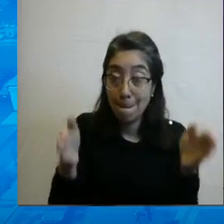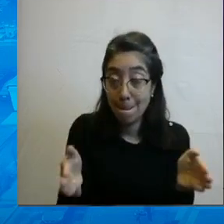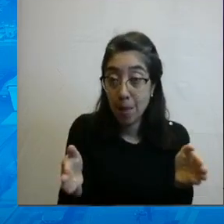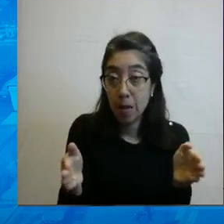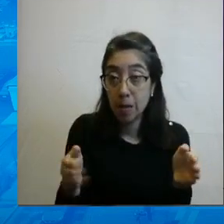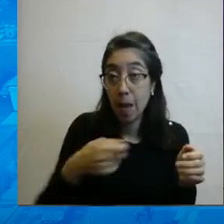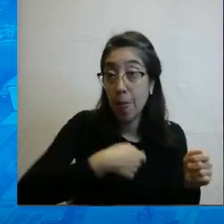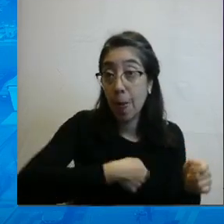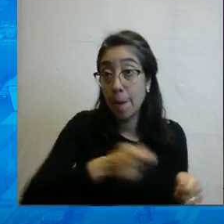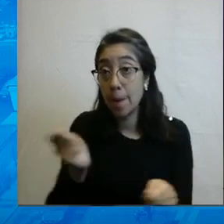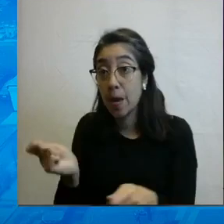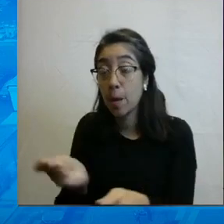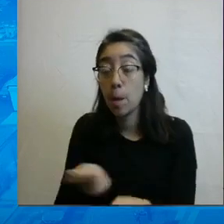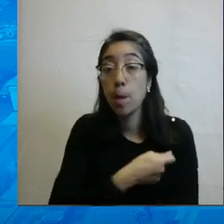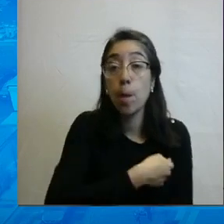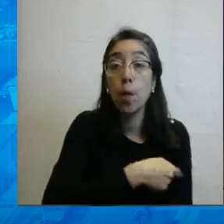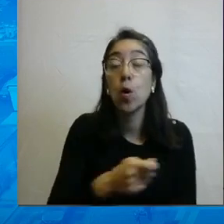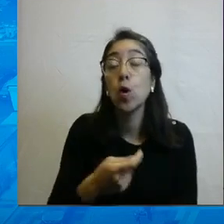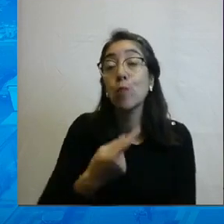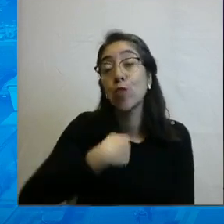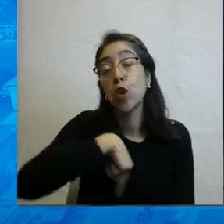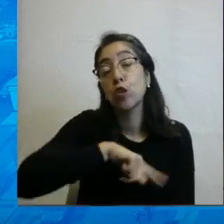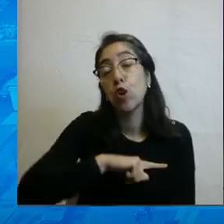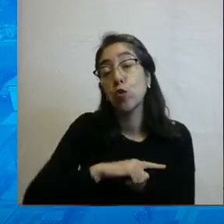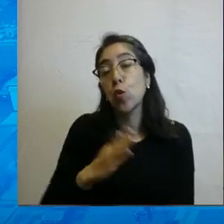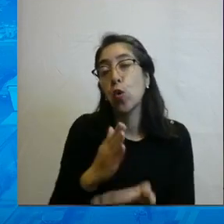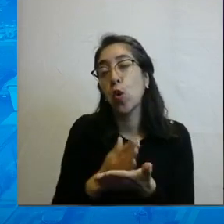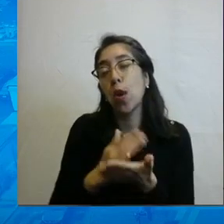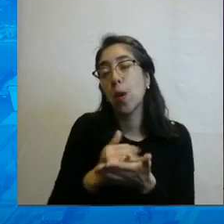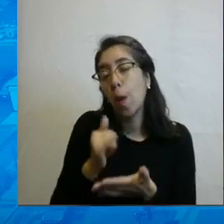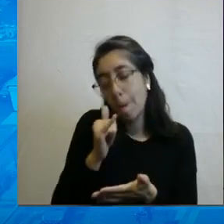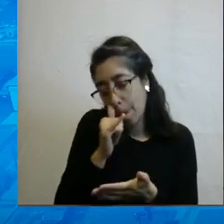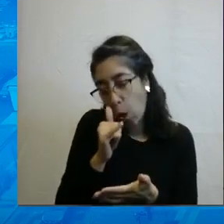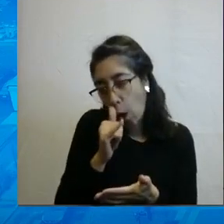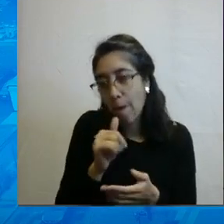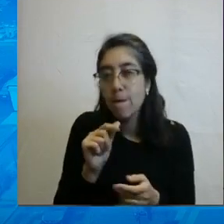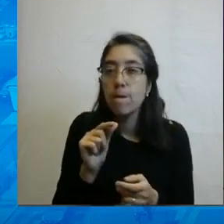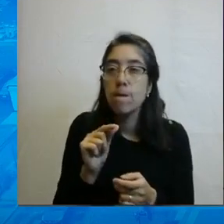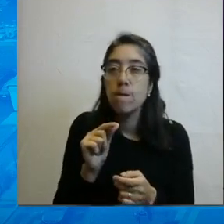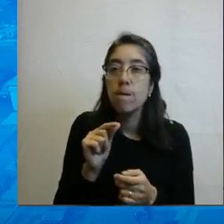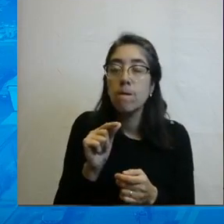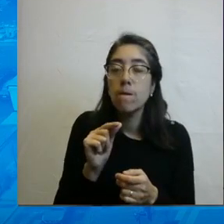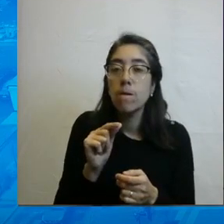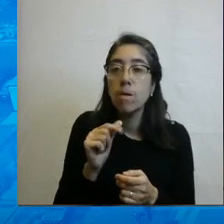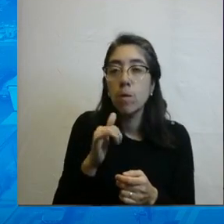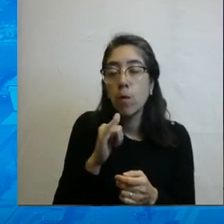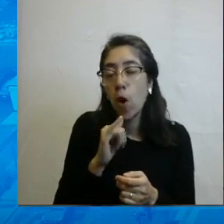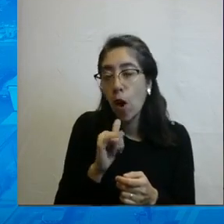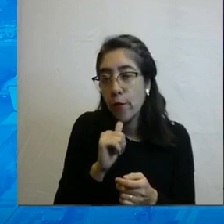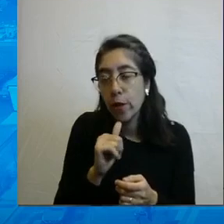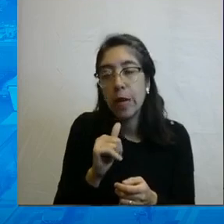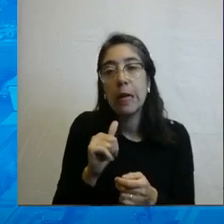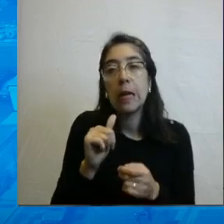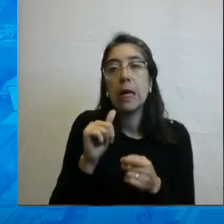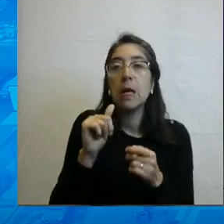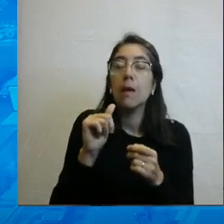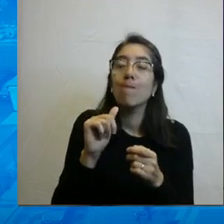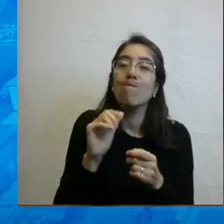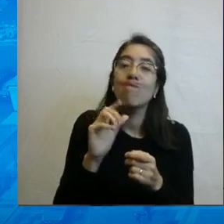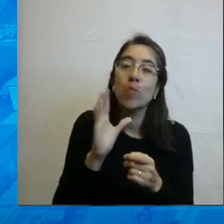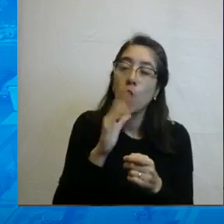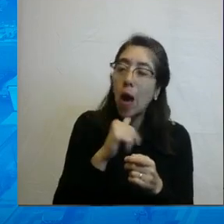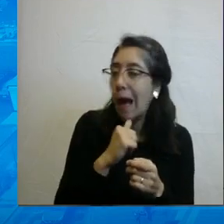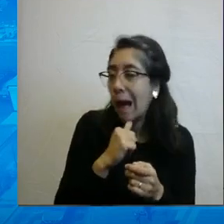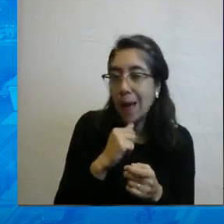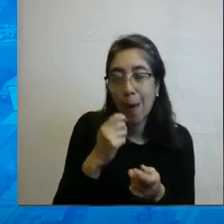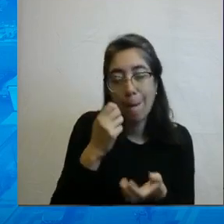tema es este, somos un colegio pobre, vulnerable, muchos niños vulnerables, y hemos visto en el deporte, sobre todo en este